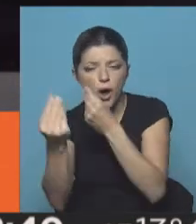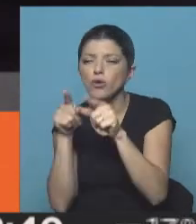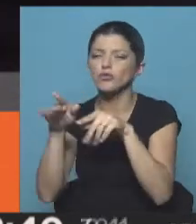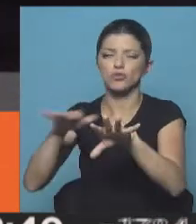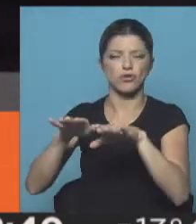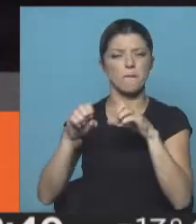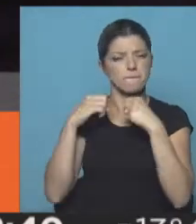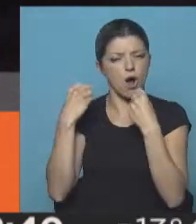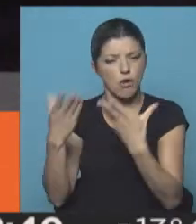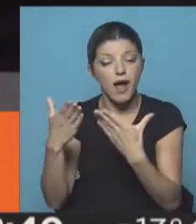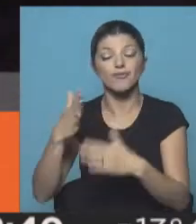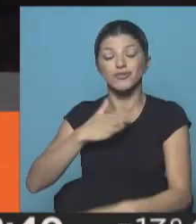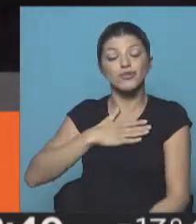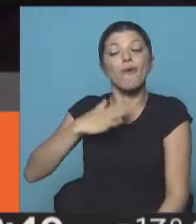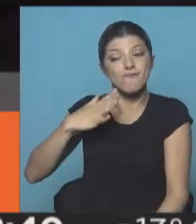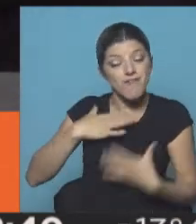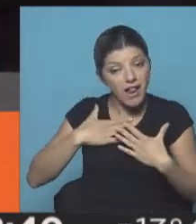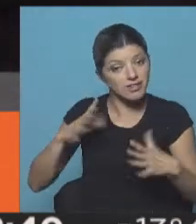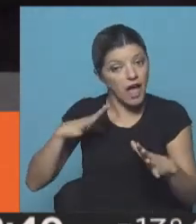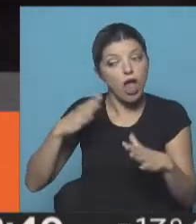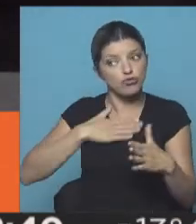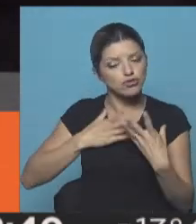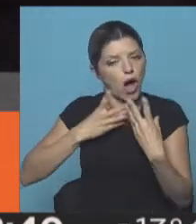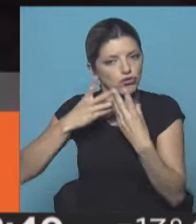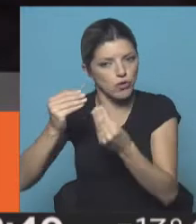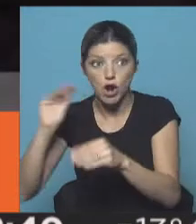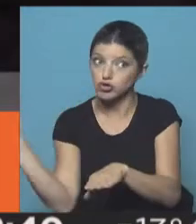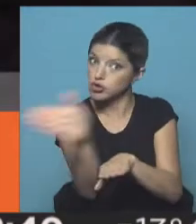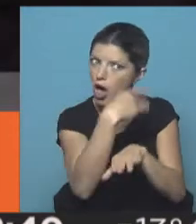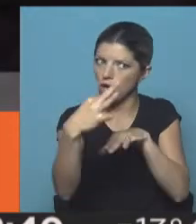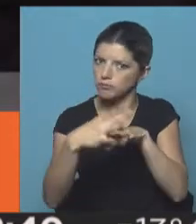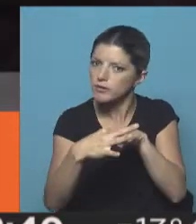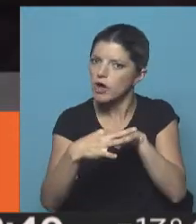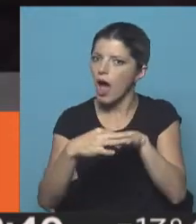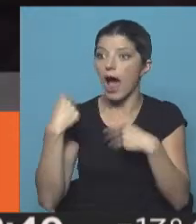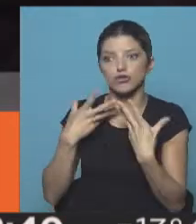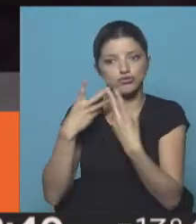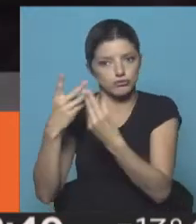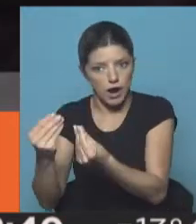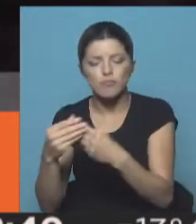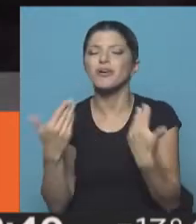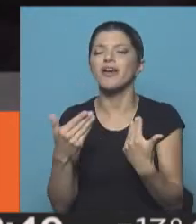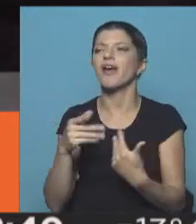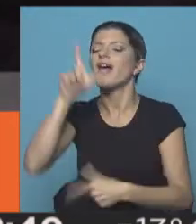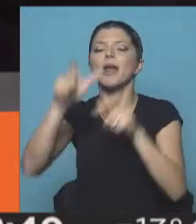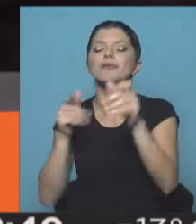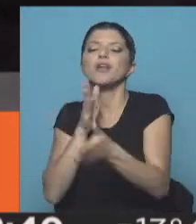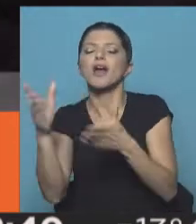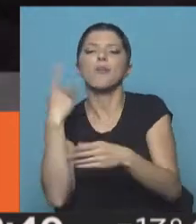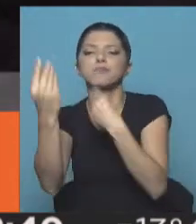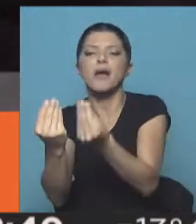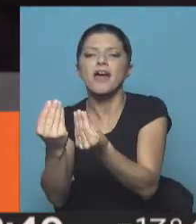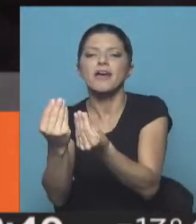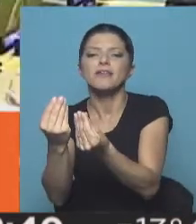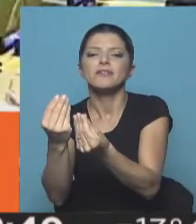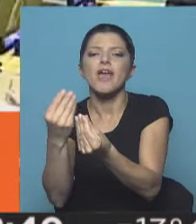con ellos que todos debemos asumir, porque la migración no representa solamente el